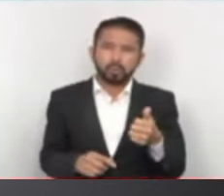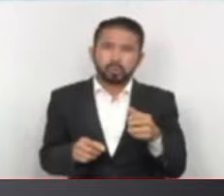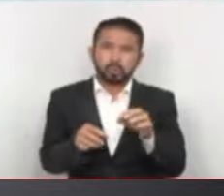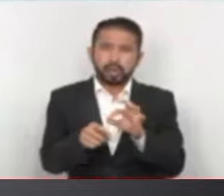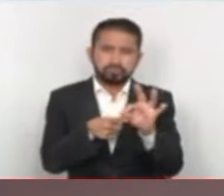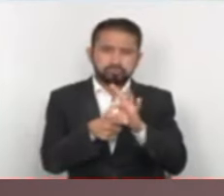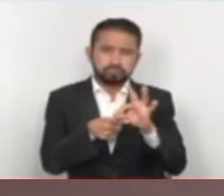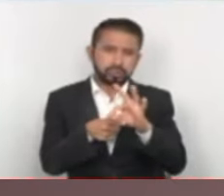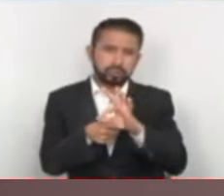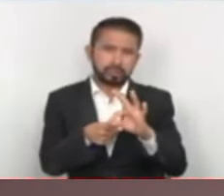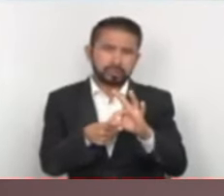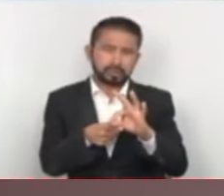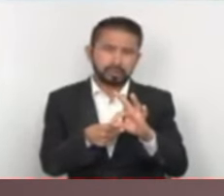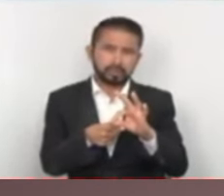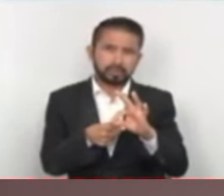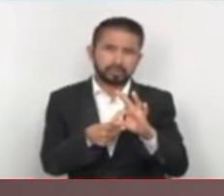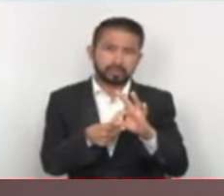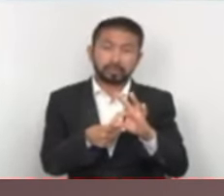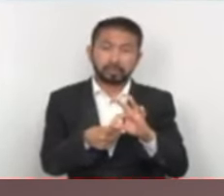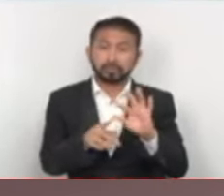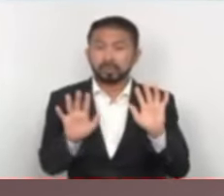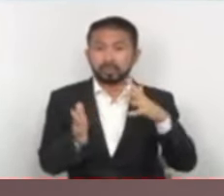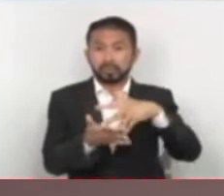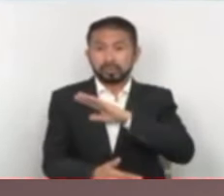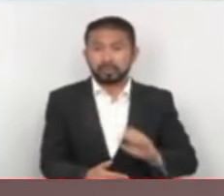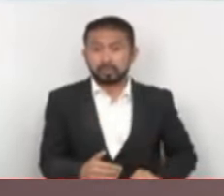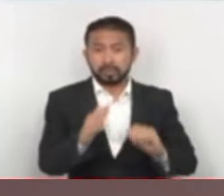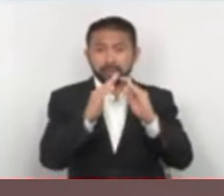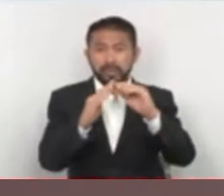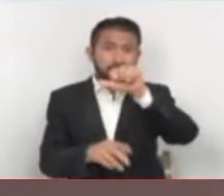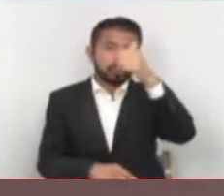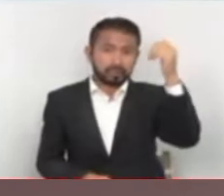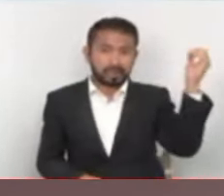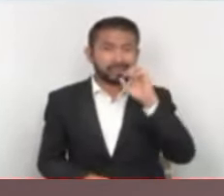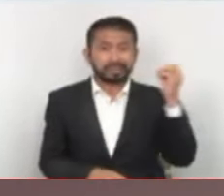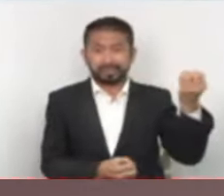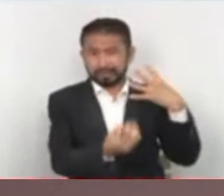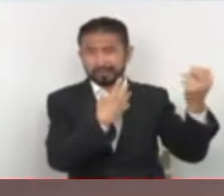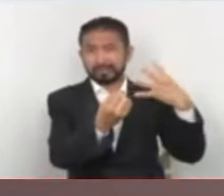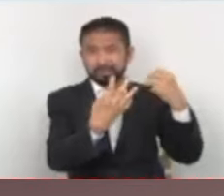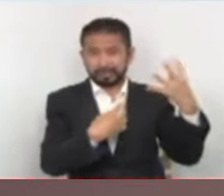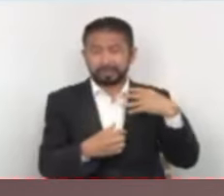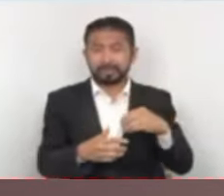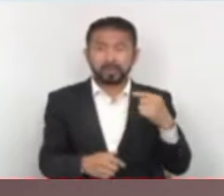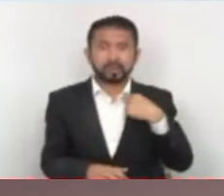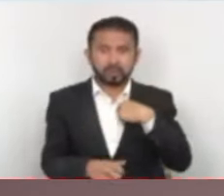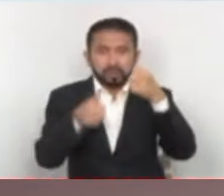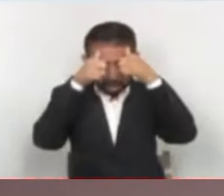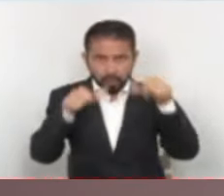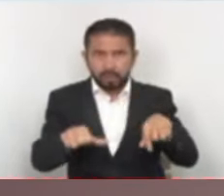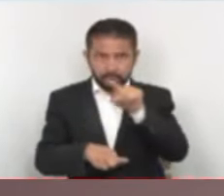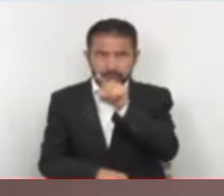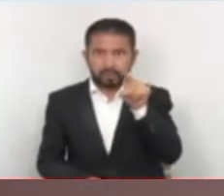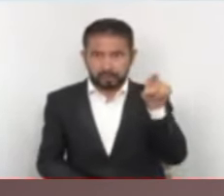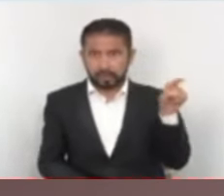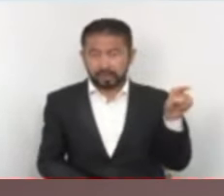operativa. Sin embargo, nuestra diáspora manifestó en reiteradas ocasiones que falló algo y que yo coincido con ellos,